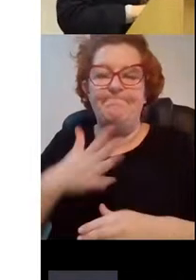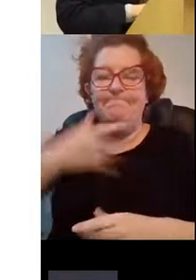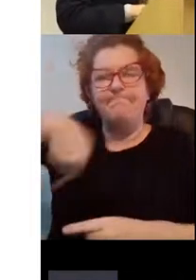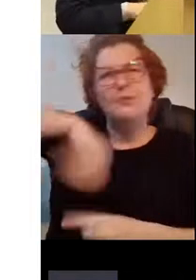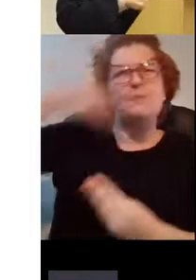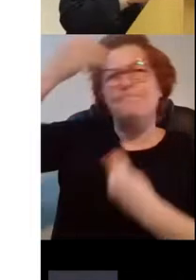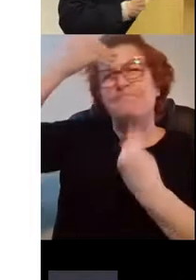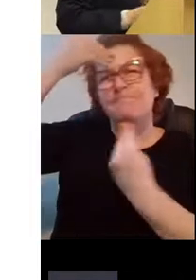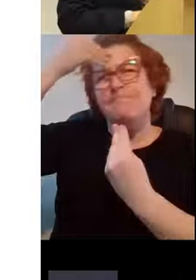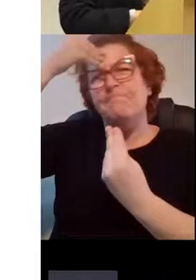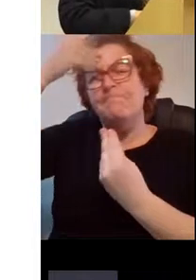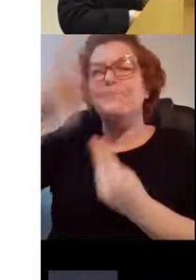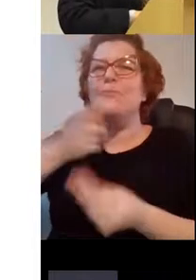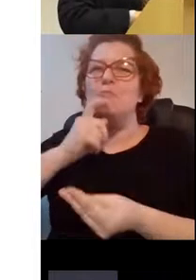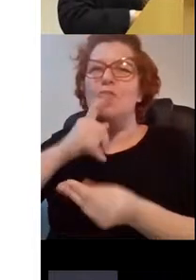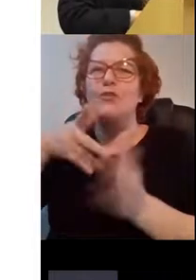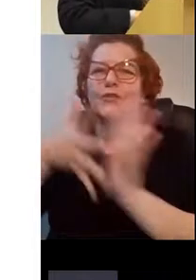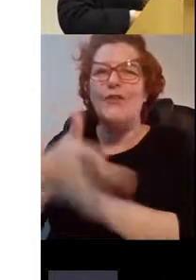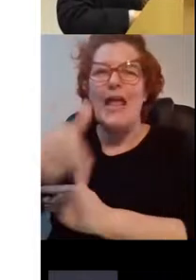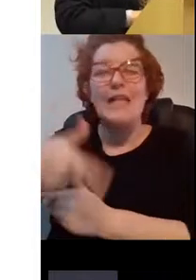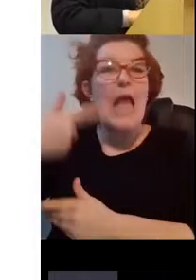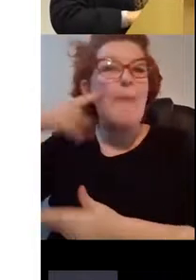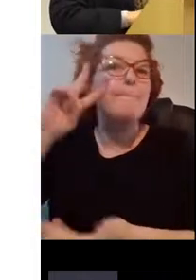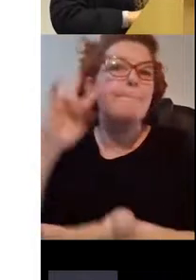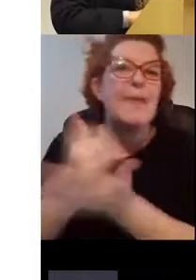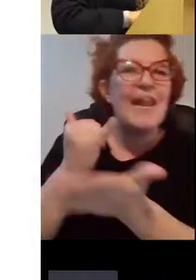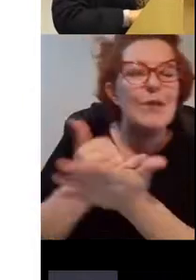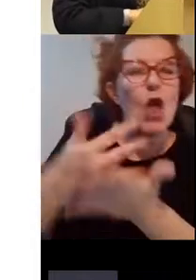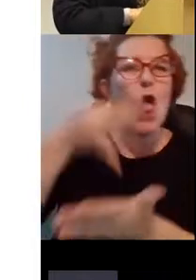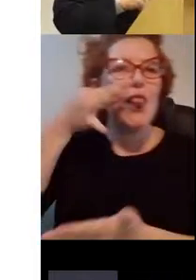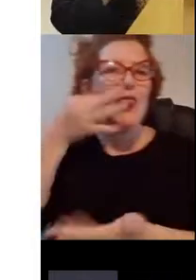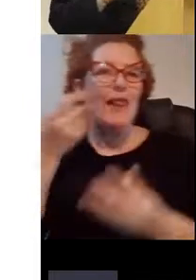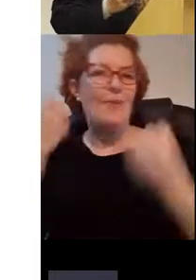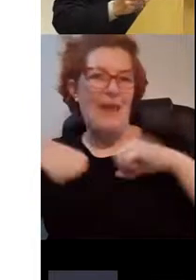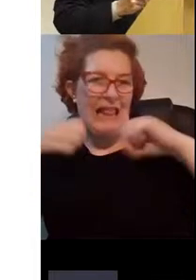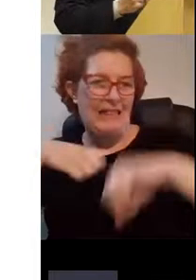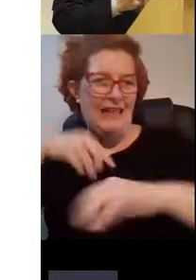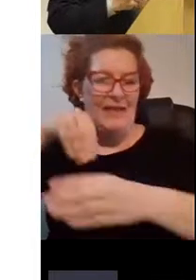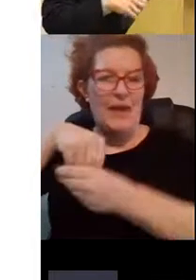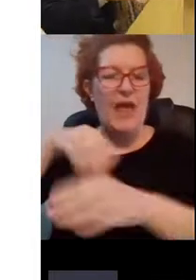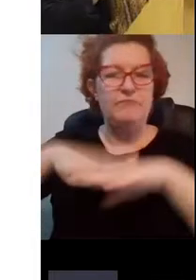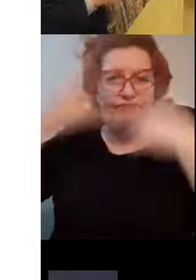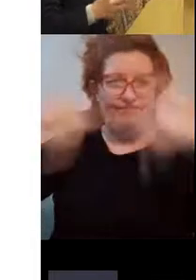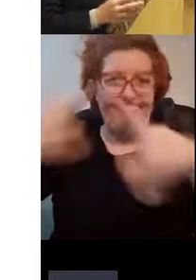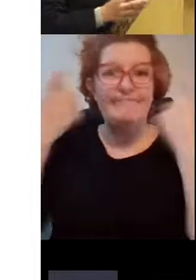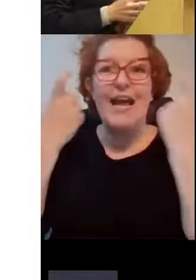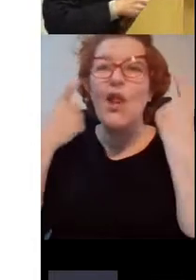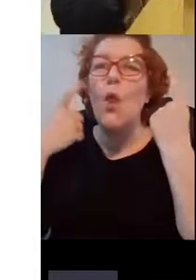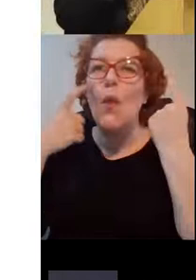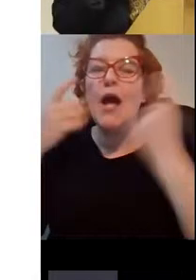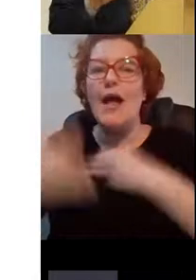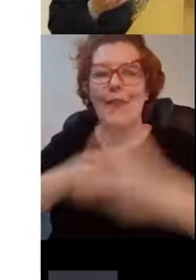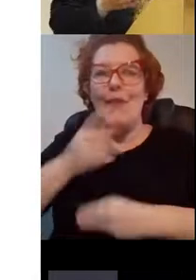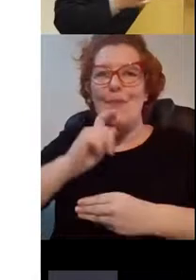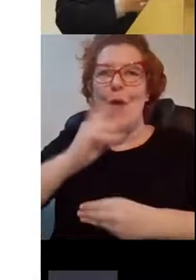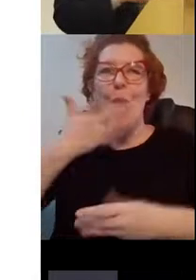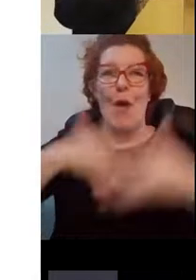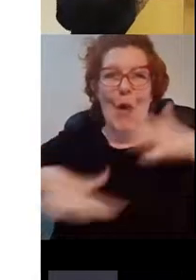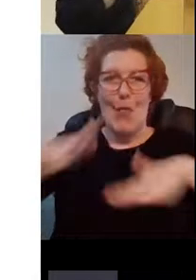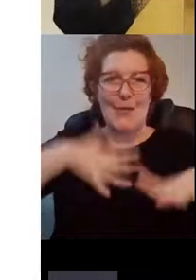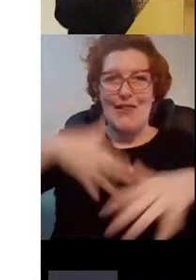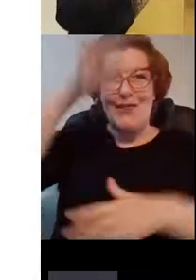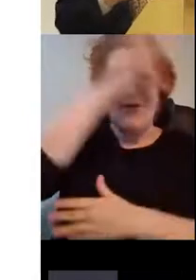campo de experimentación práctica a los alumnos para que apliquen los conocimientos teóricos,